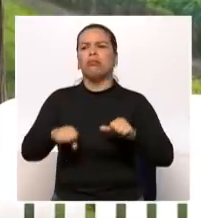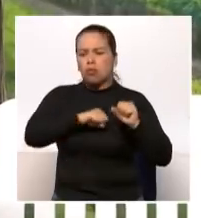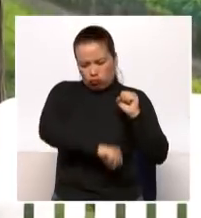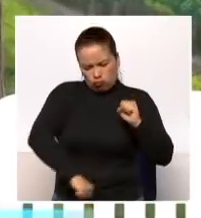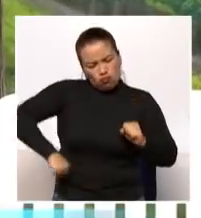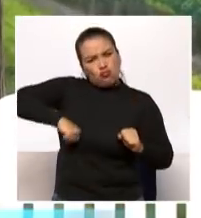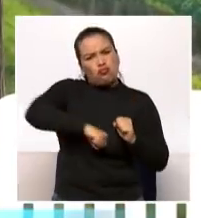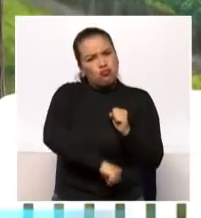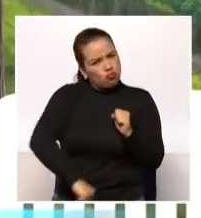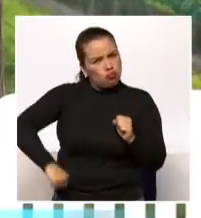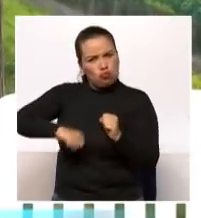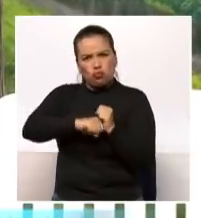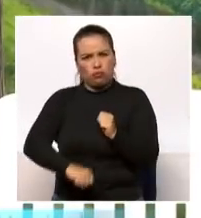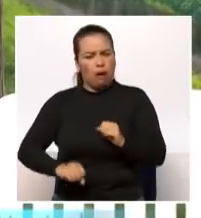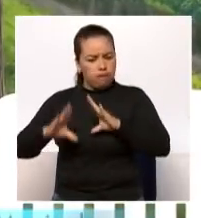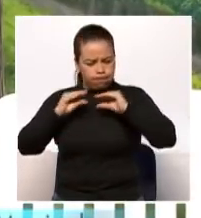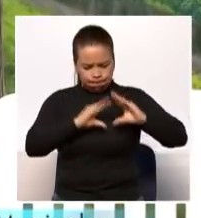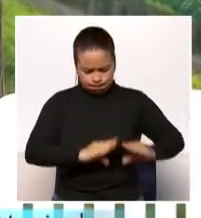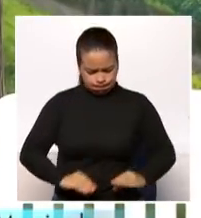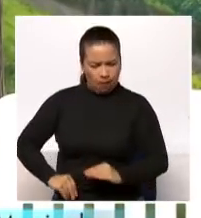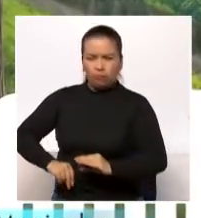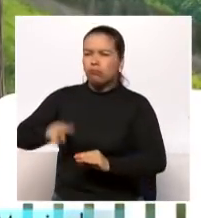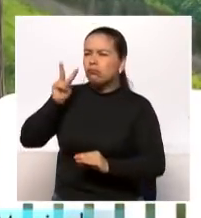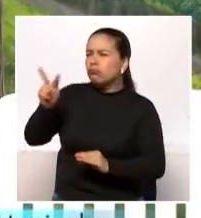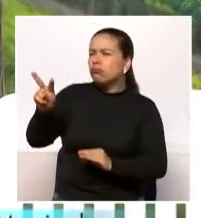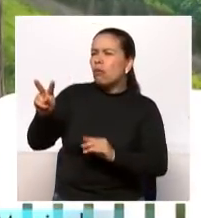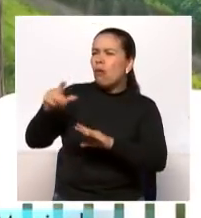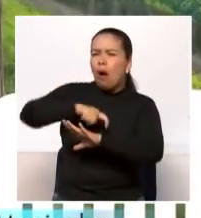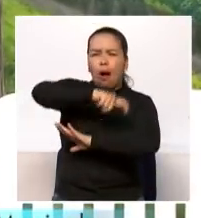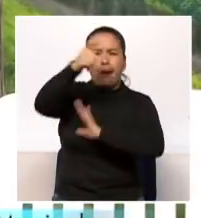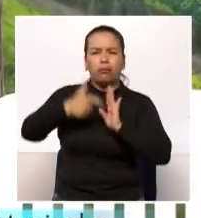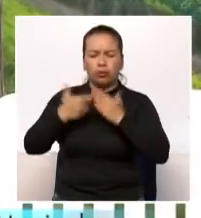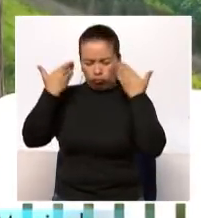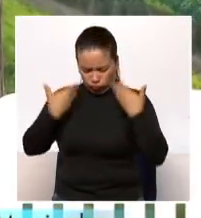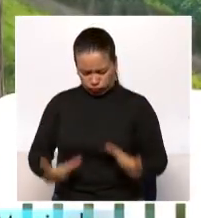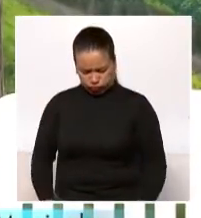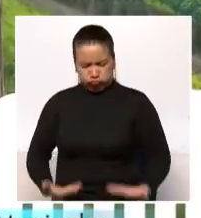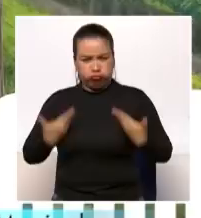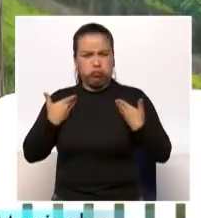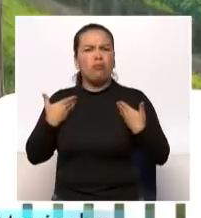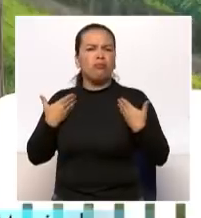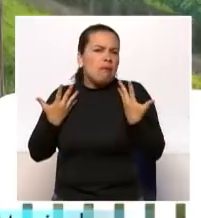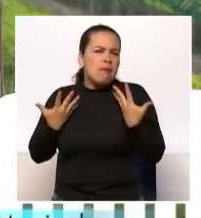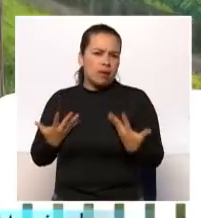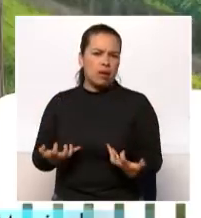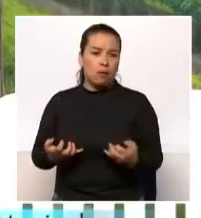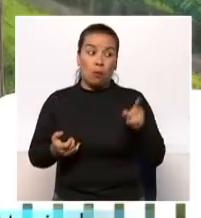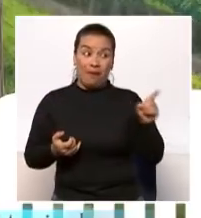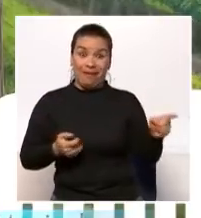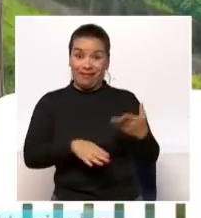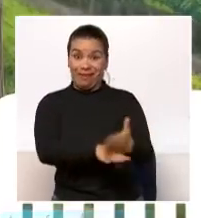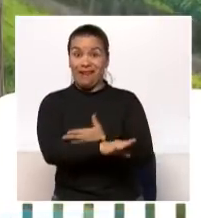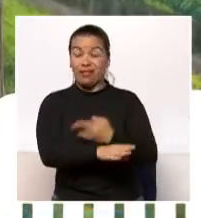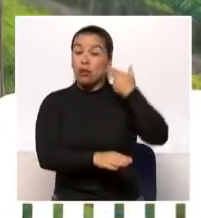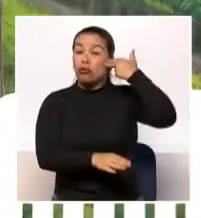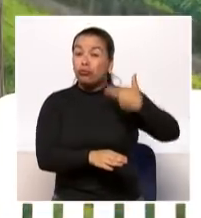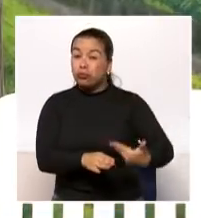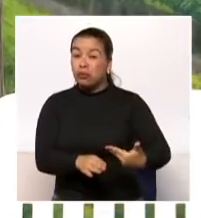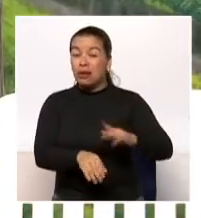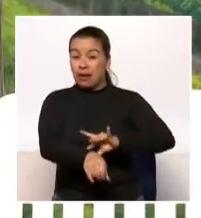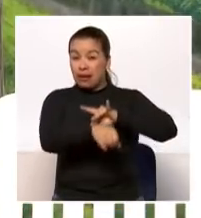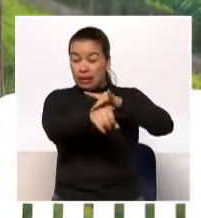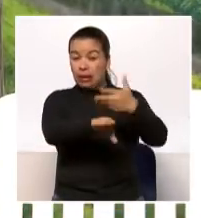ver todos mis órganos. Y entonces, digamos, ella ha tenido en la historia clínica